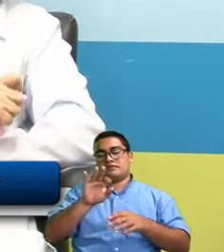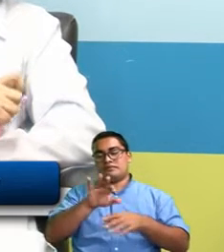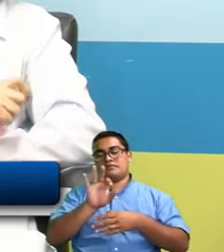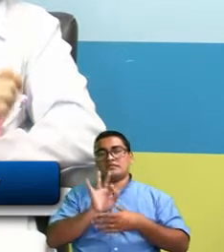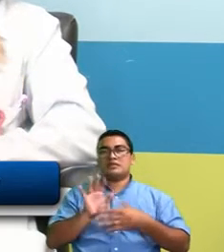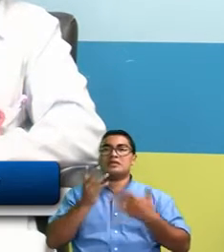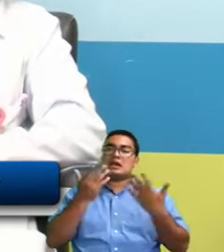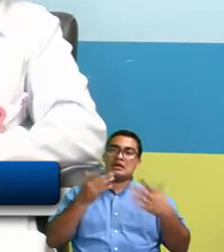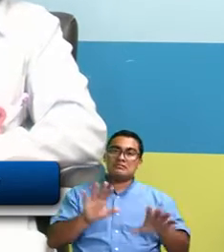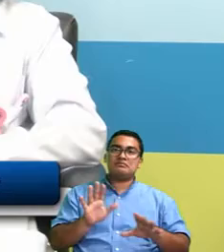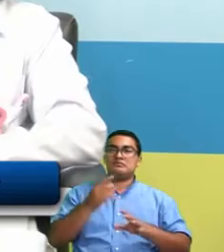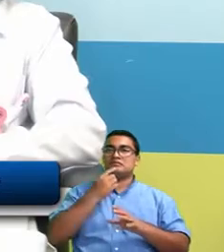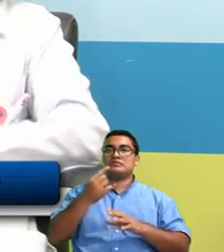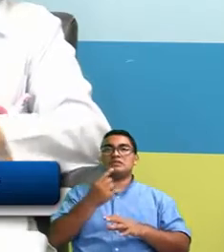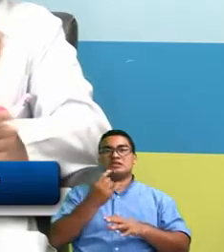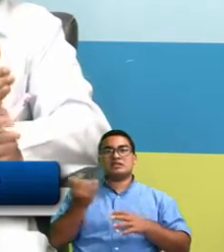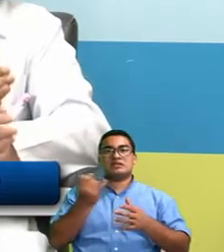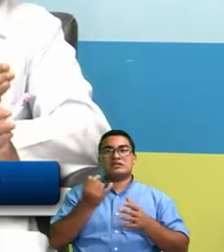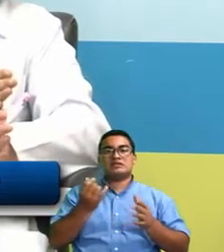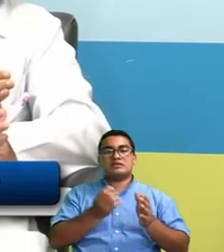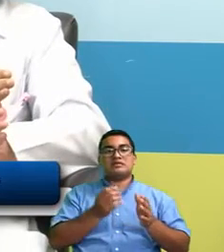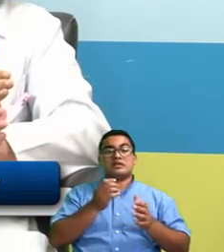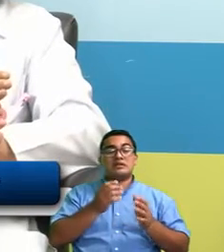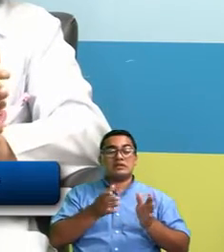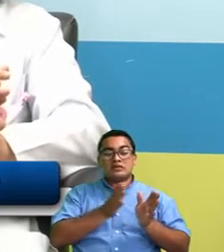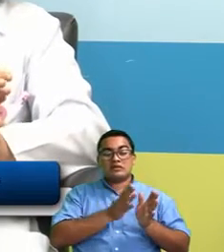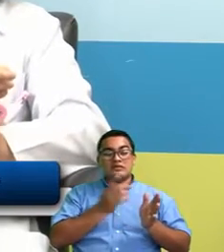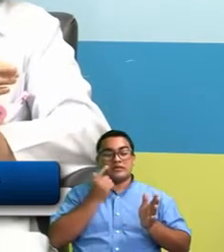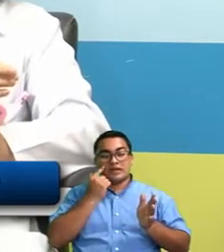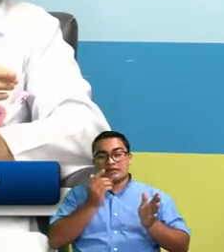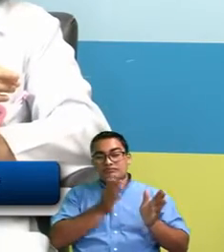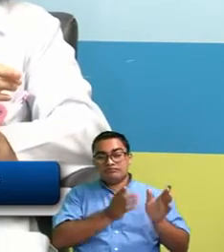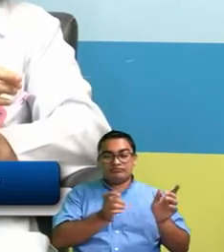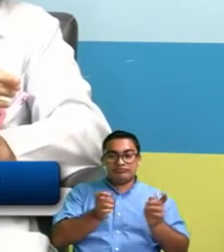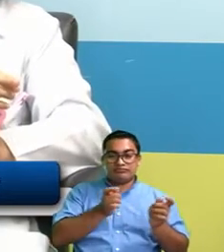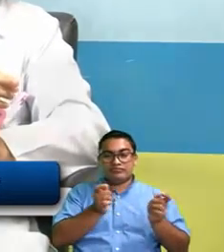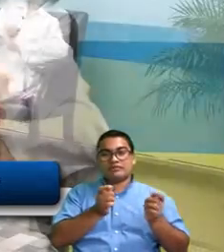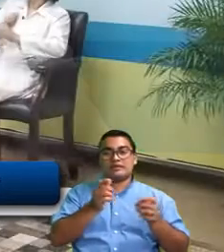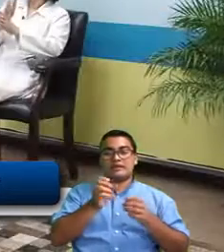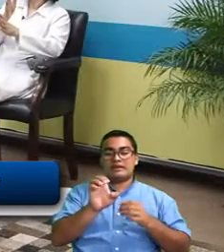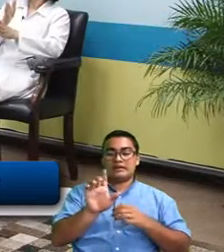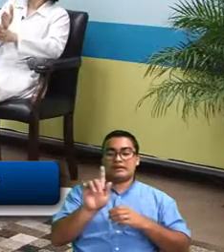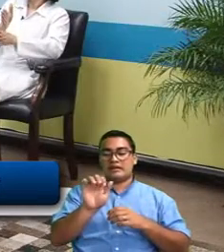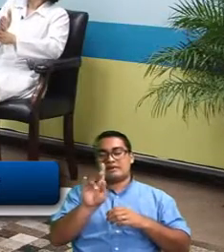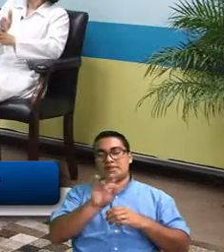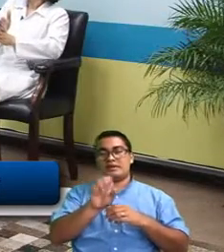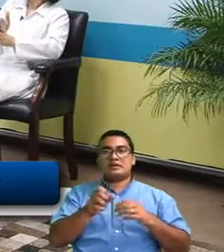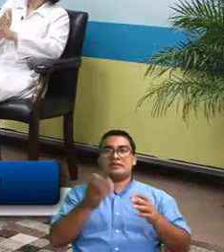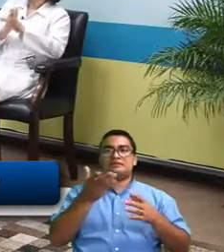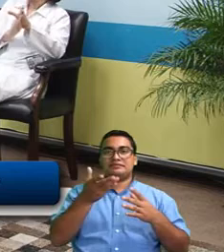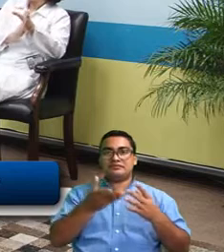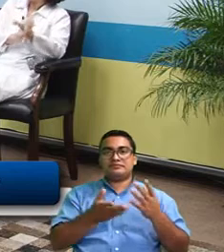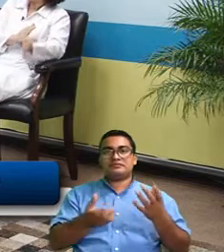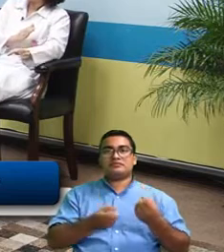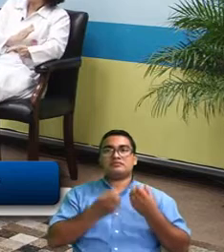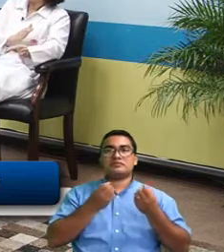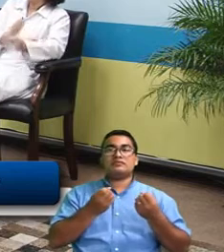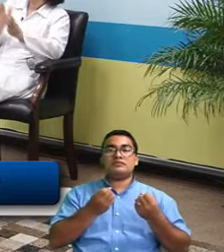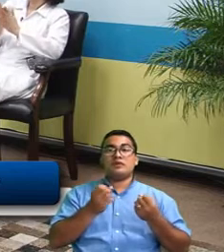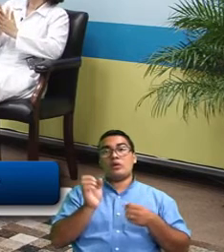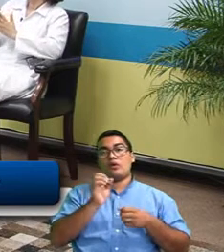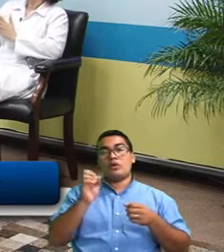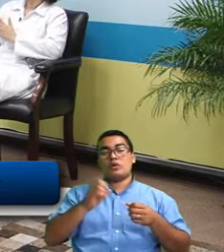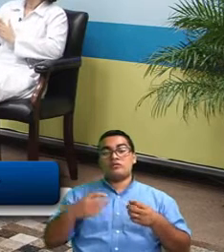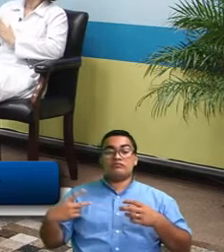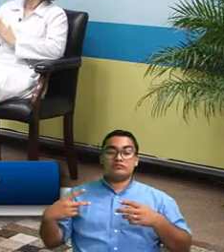el oncólogo dice, es una, la etapa en la que está. Eso, ¿verdad? Es importante. La que etapa. Eso es importante, y dependiendo de la etapa, si va para cirugía